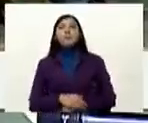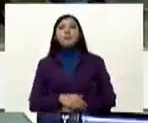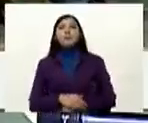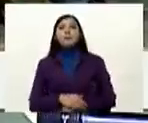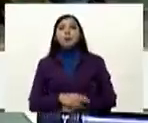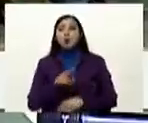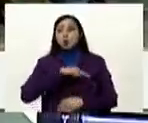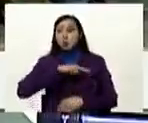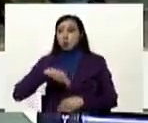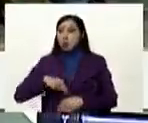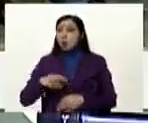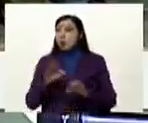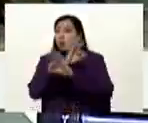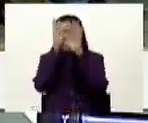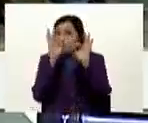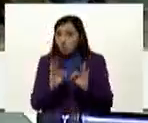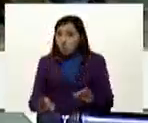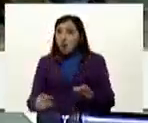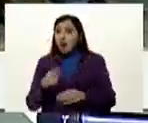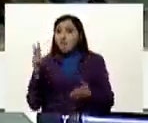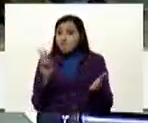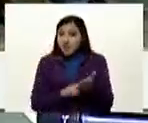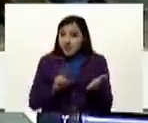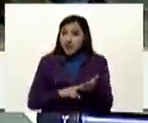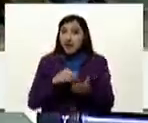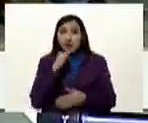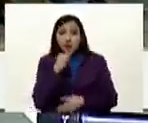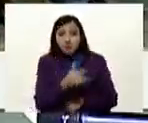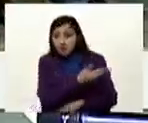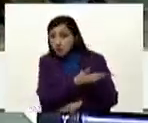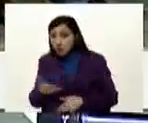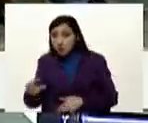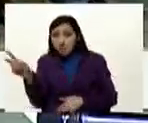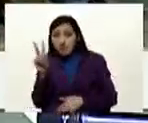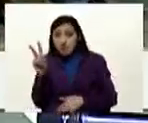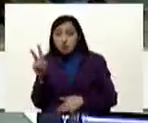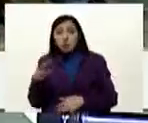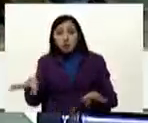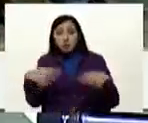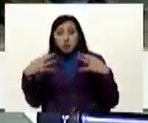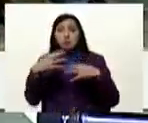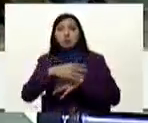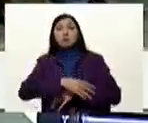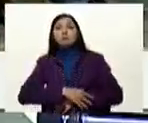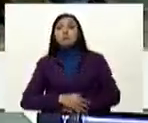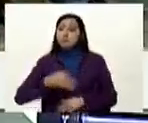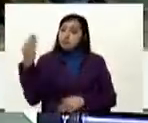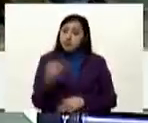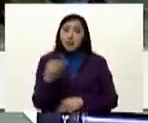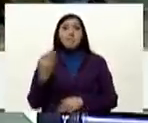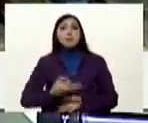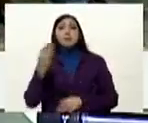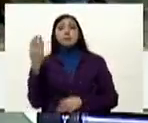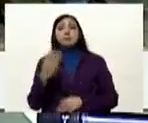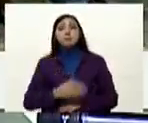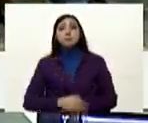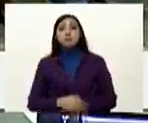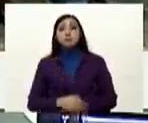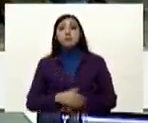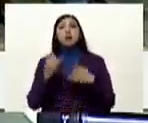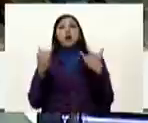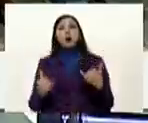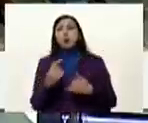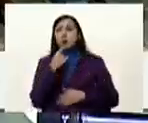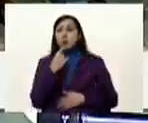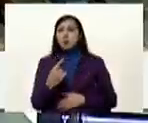El método principal, decirle la verdad siempre a la gente. Siempre la verdad, siempre. Ahora yo